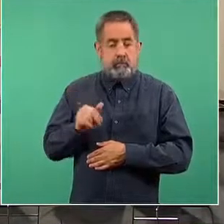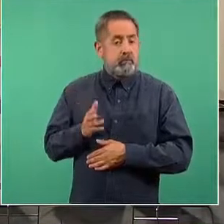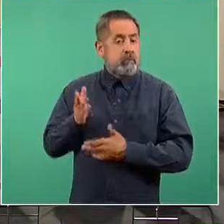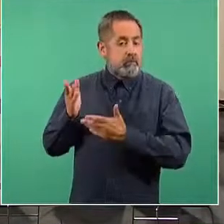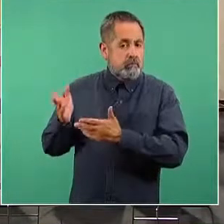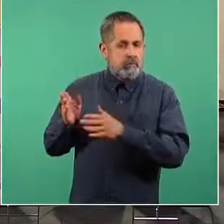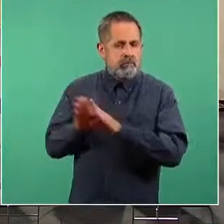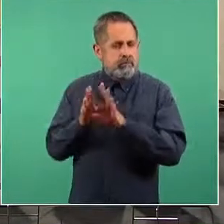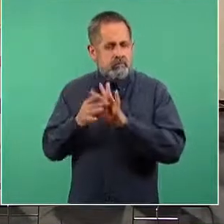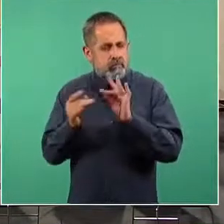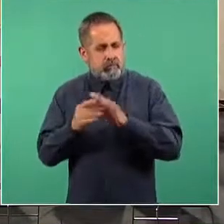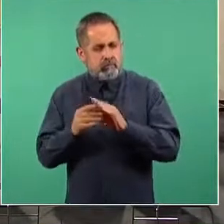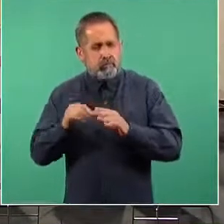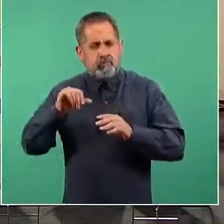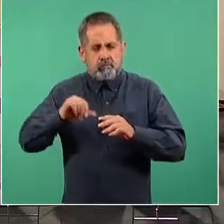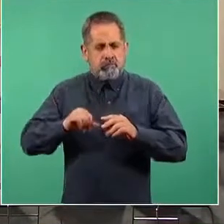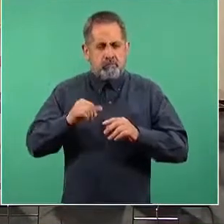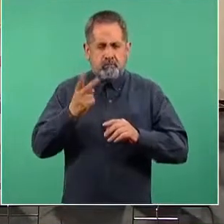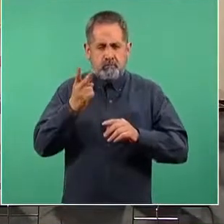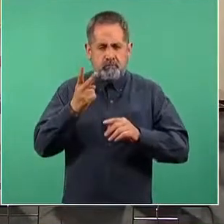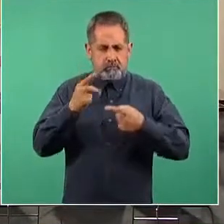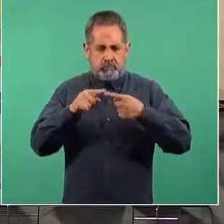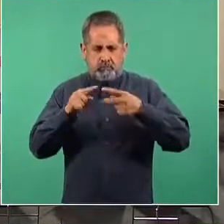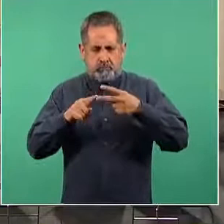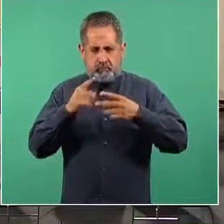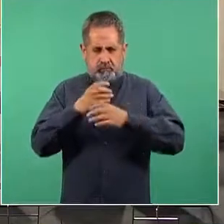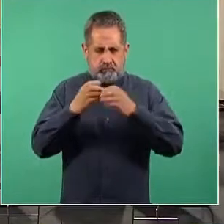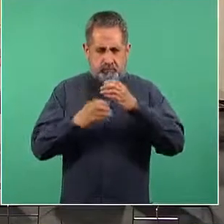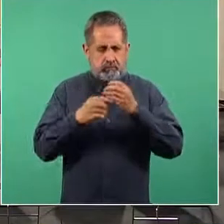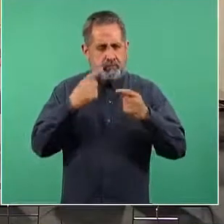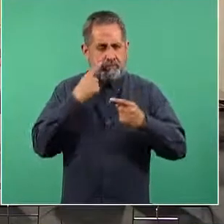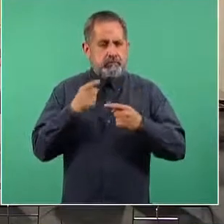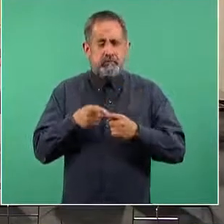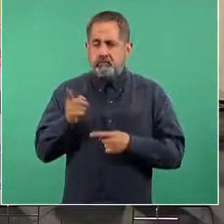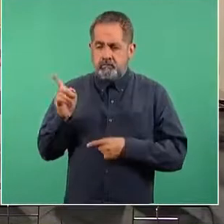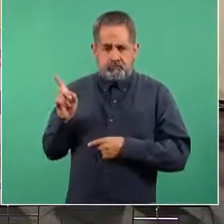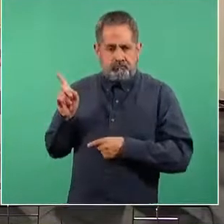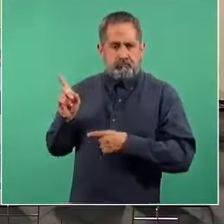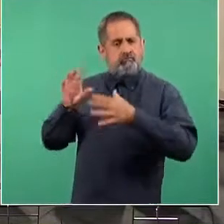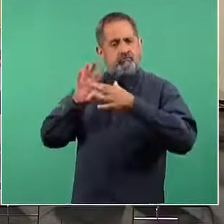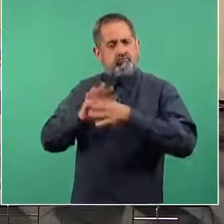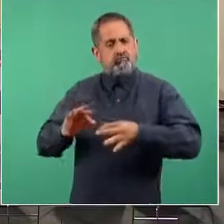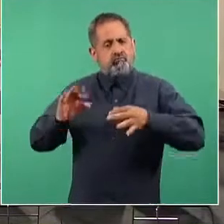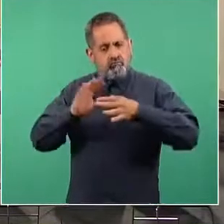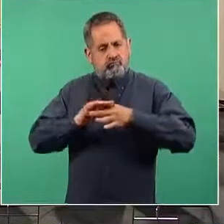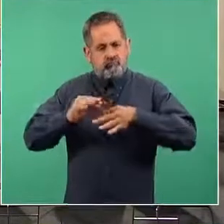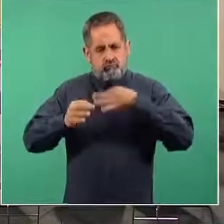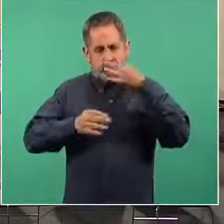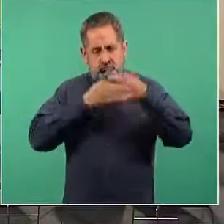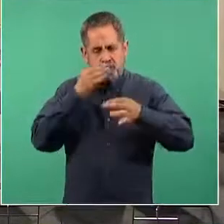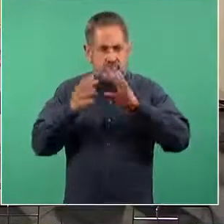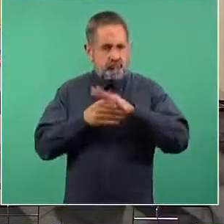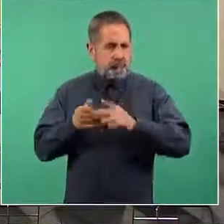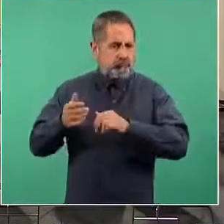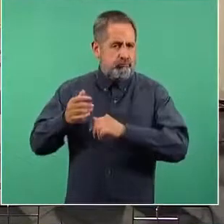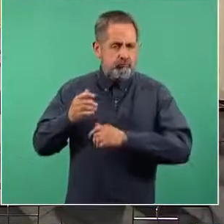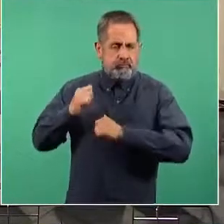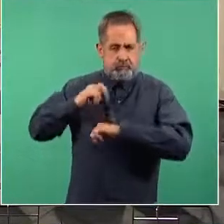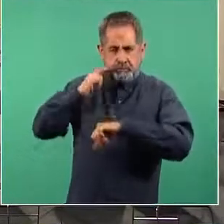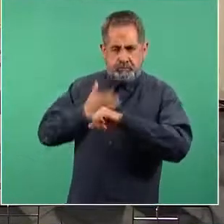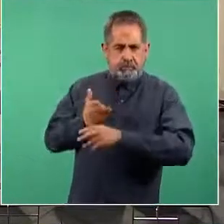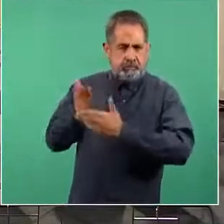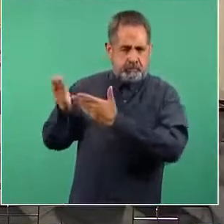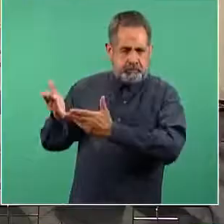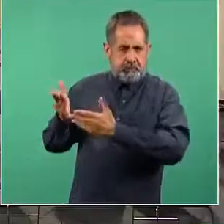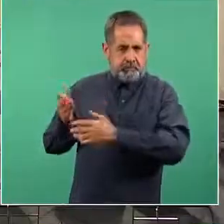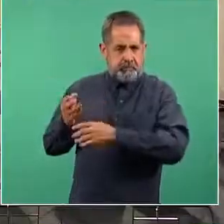La dinámica va a estar dividida en dos partes. Una es una exposición directa que está en este caso a cargo de